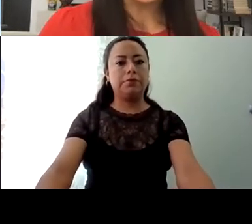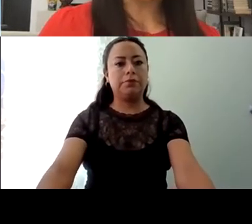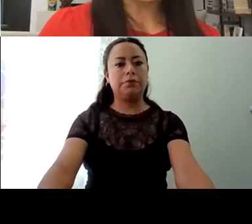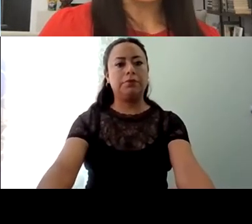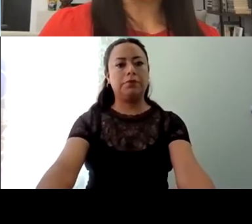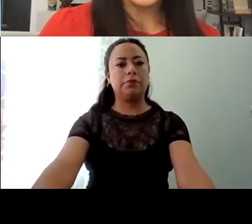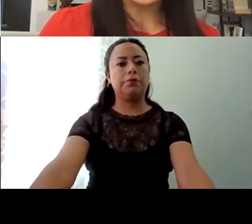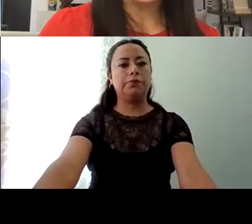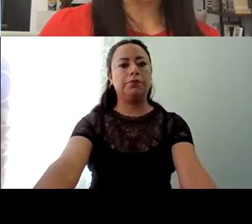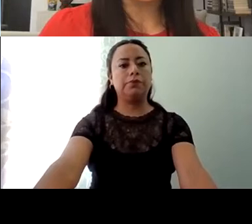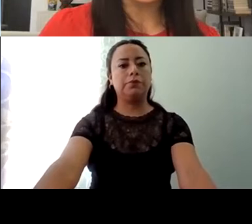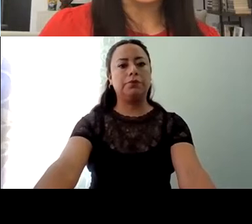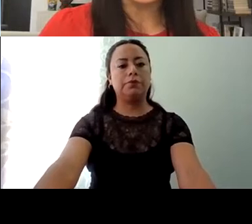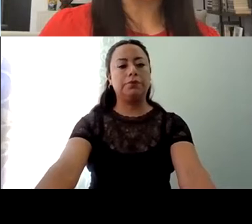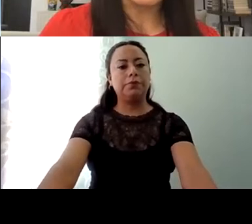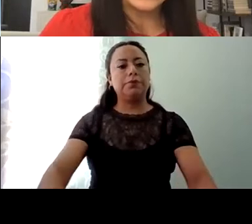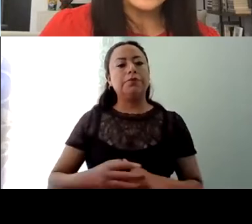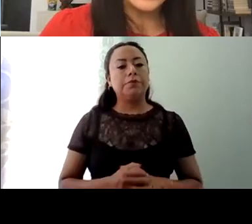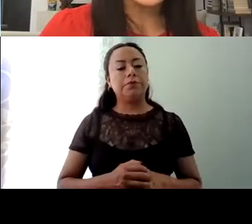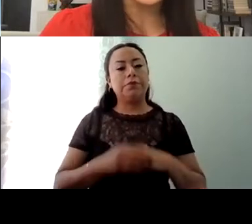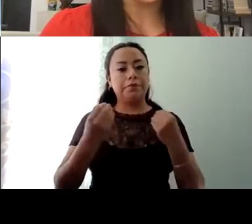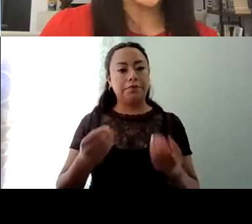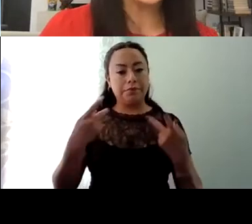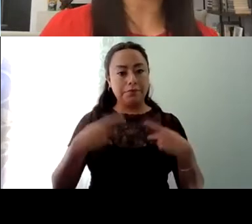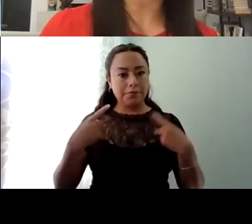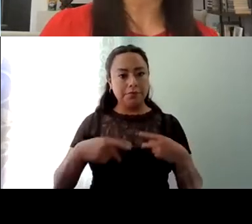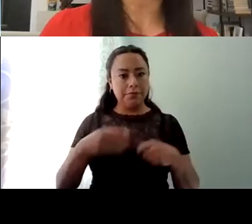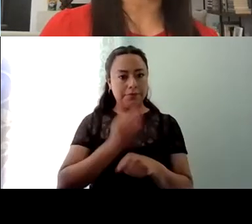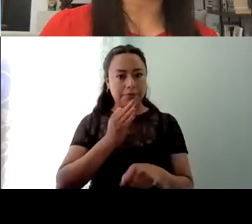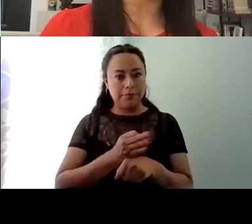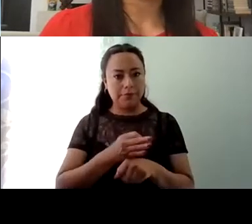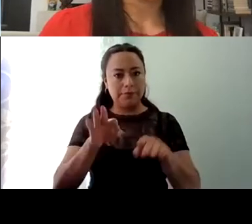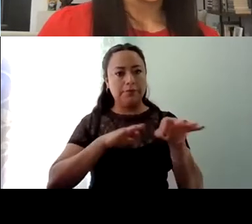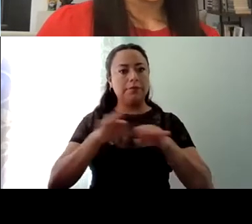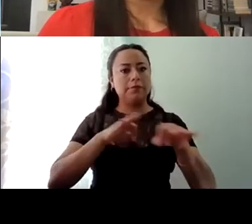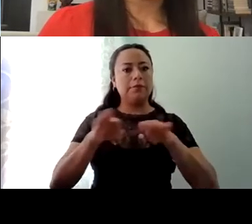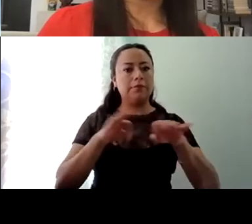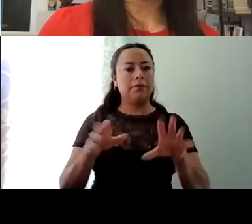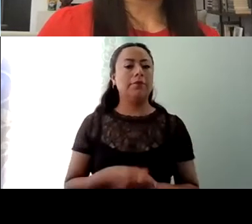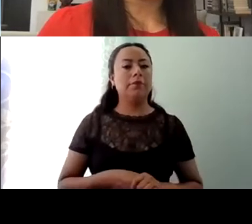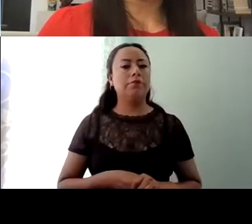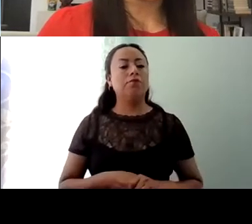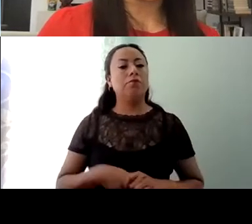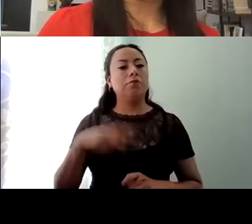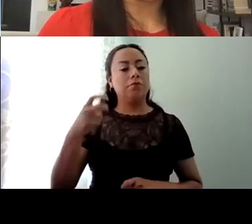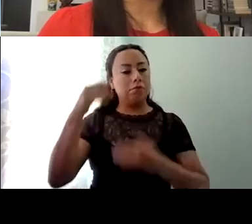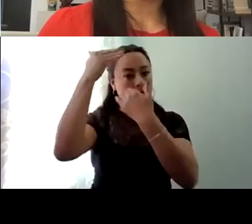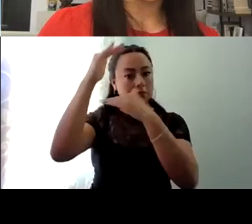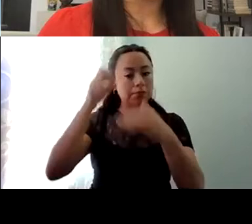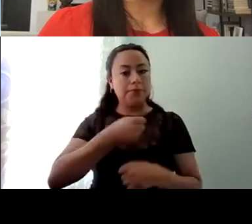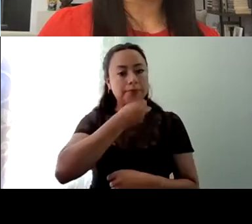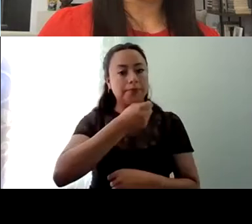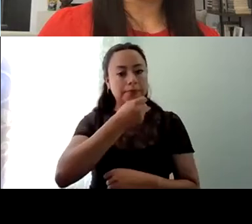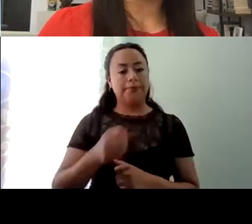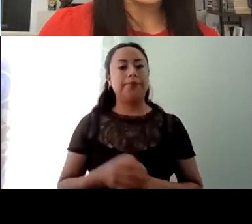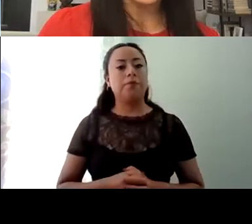que están empleadas en la informalidad son personas adultas mayores. Y en